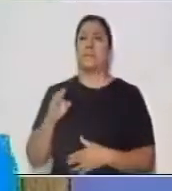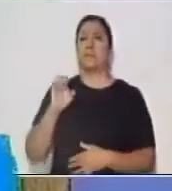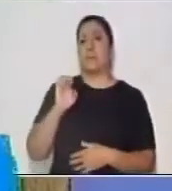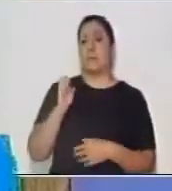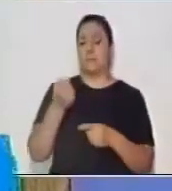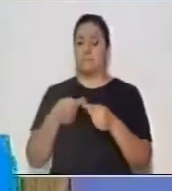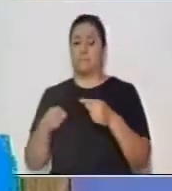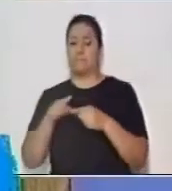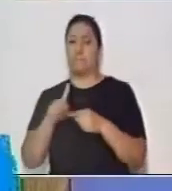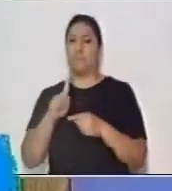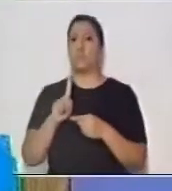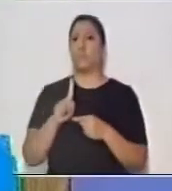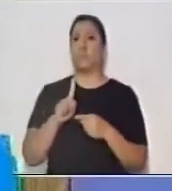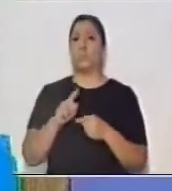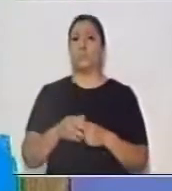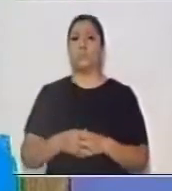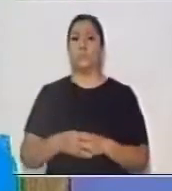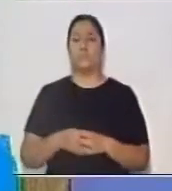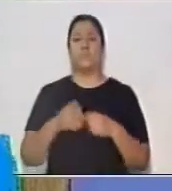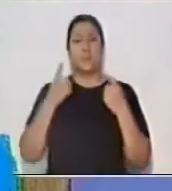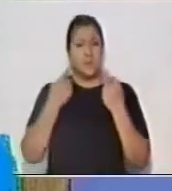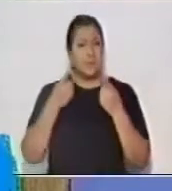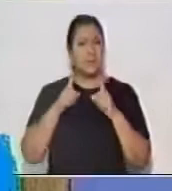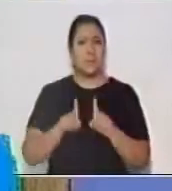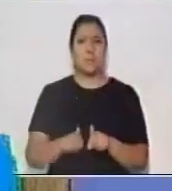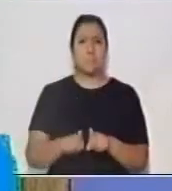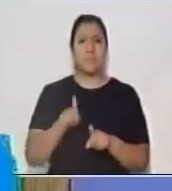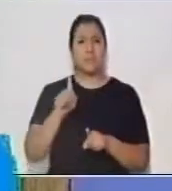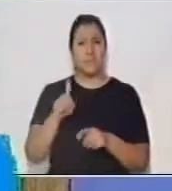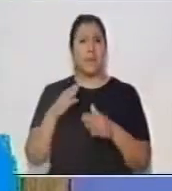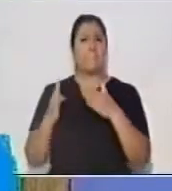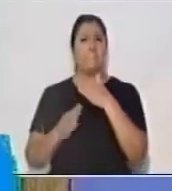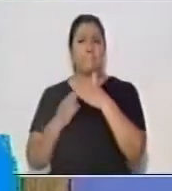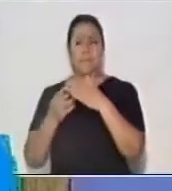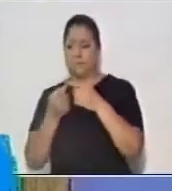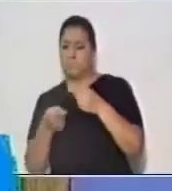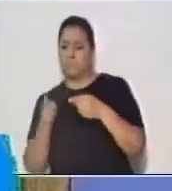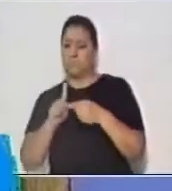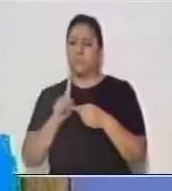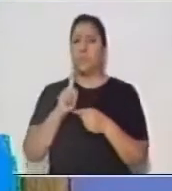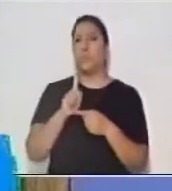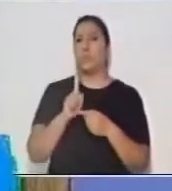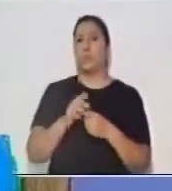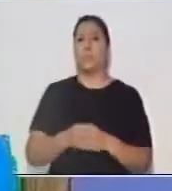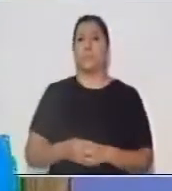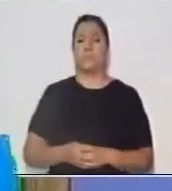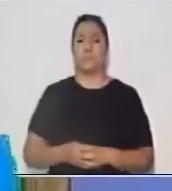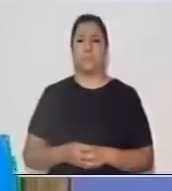elevado a la 1. ¿Qué pasa cuando una base es elevada al exponente 1?